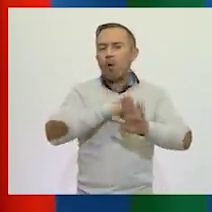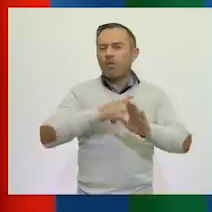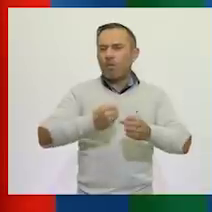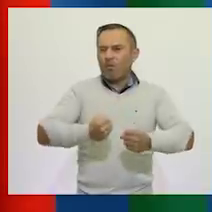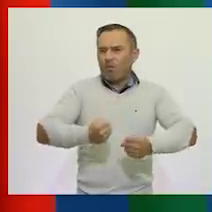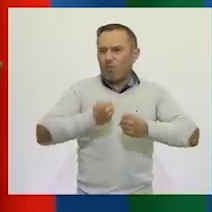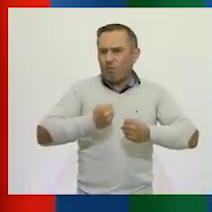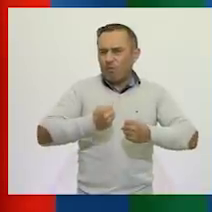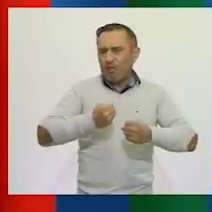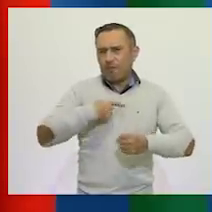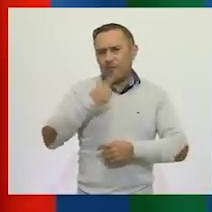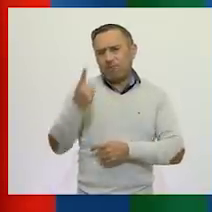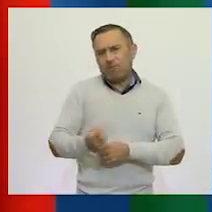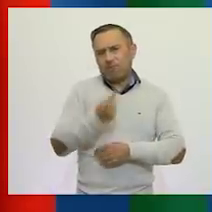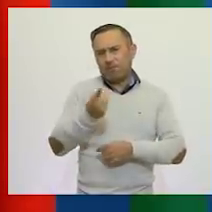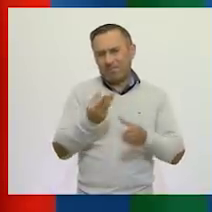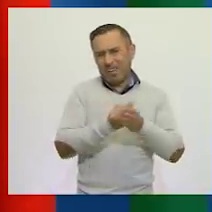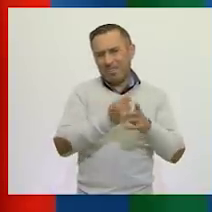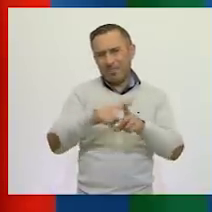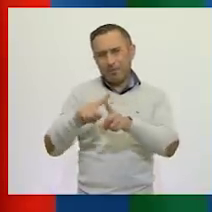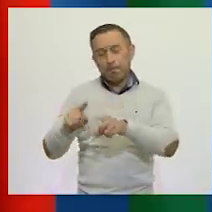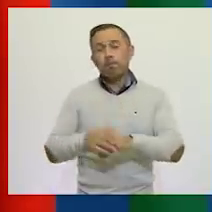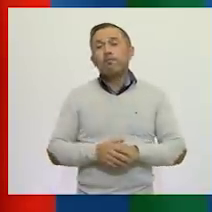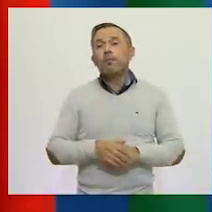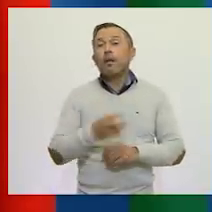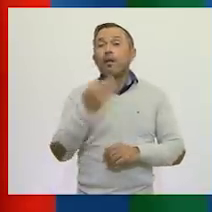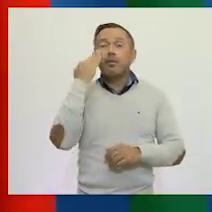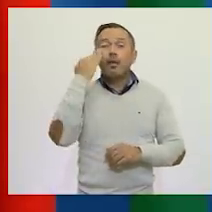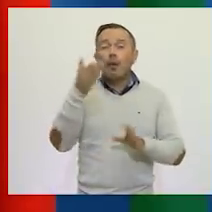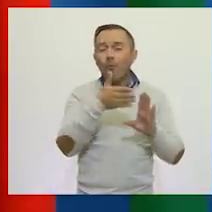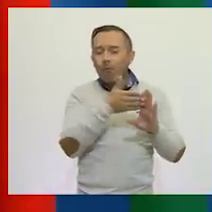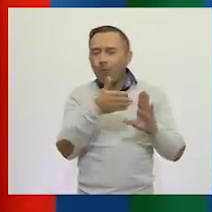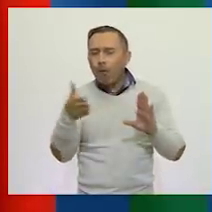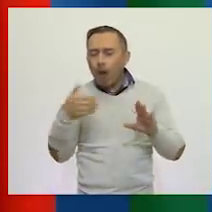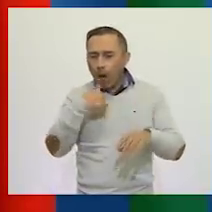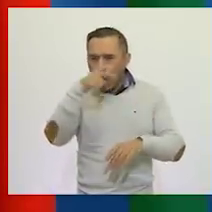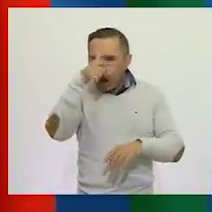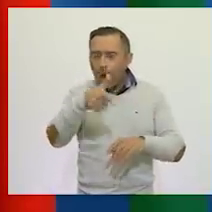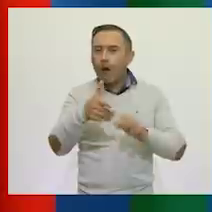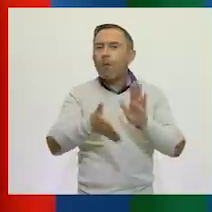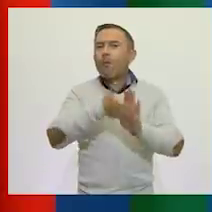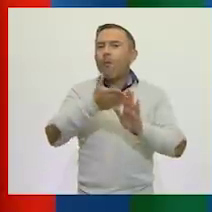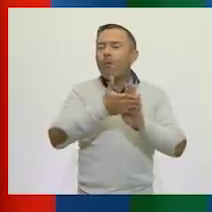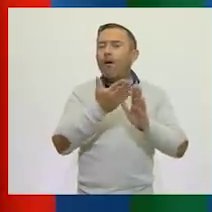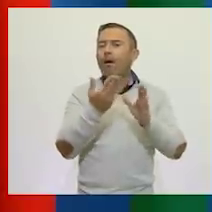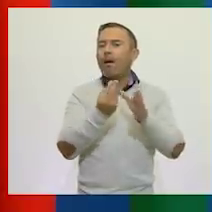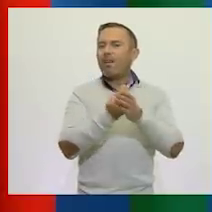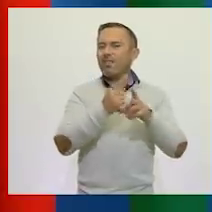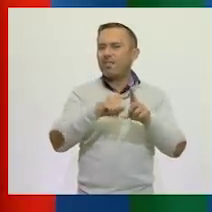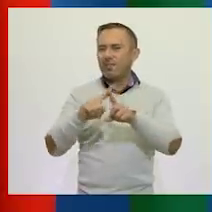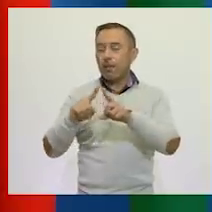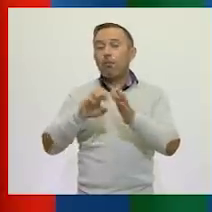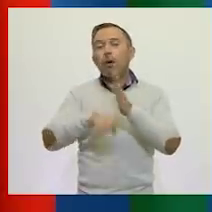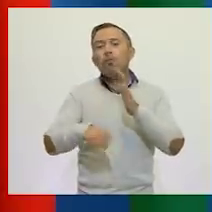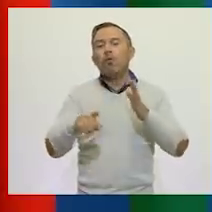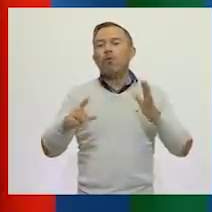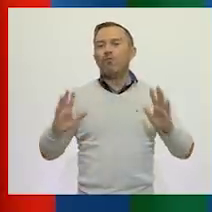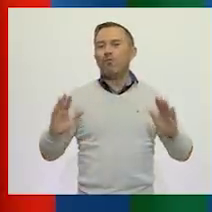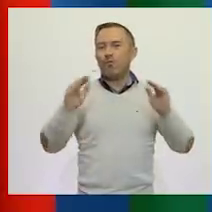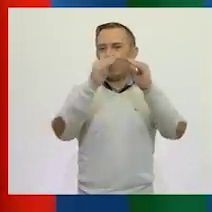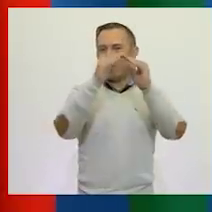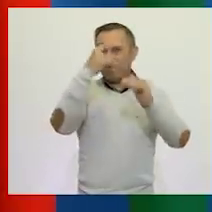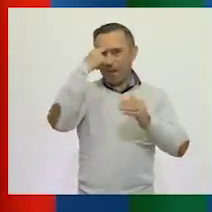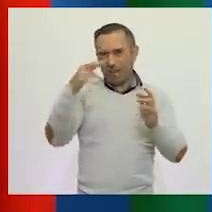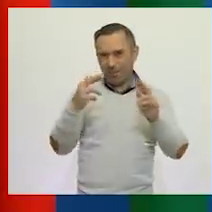variedad. En este periodo podemos apreciar distintos tipos de construcción, como el caso de los centros ceremoniales. Asimismo,